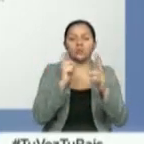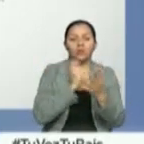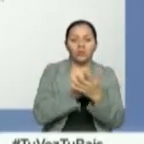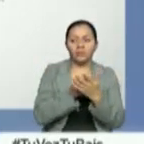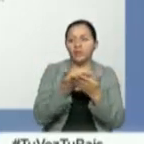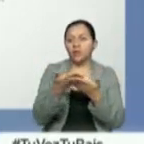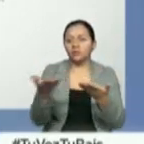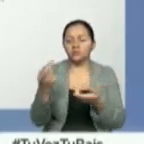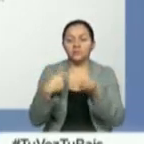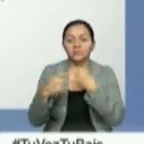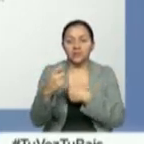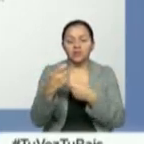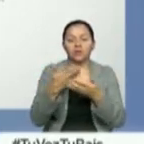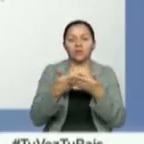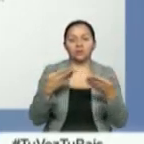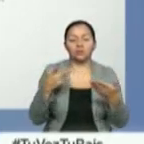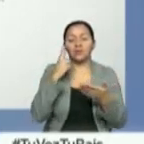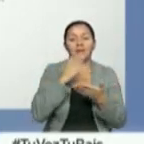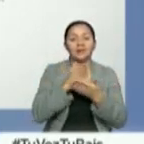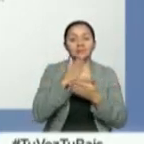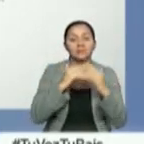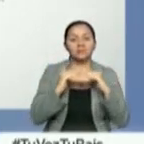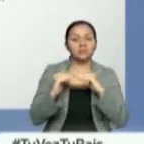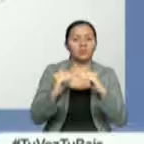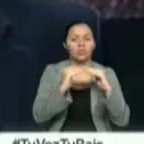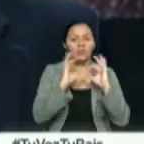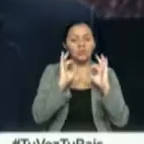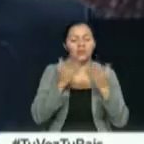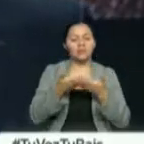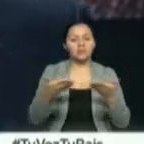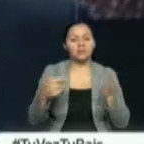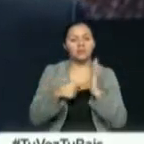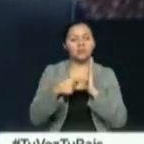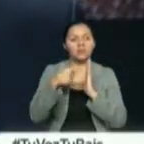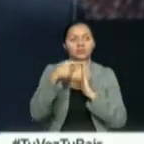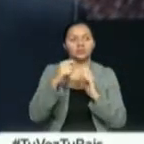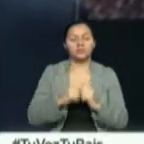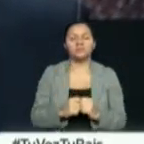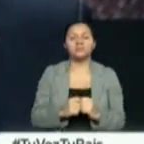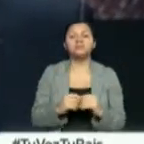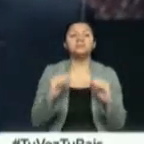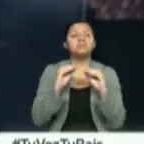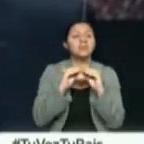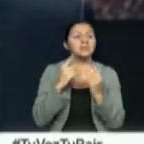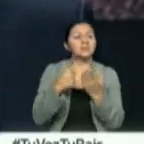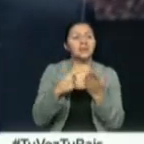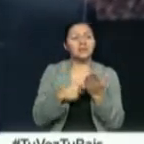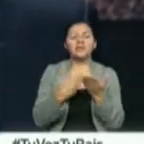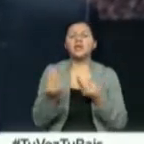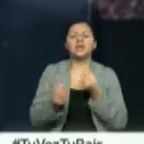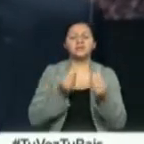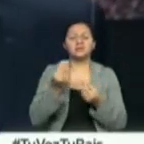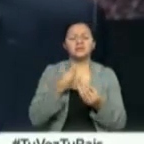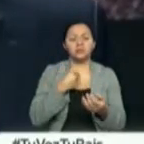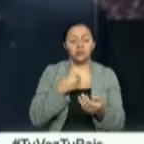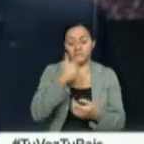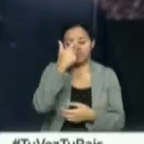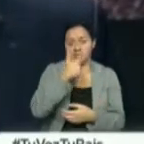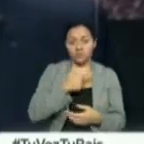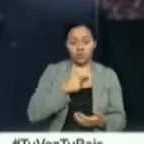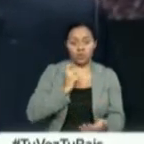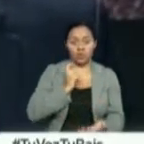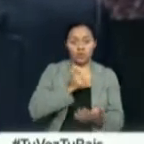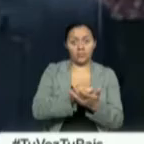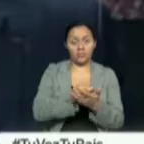y lograr un acceso equitativo a los bienes inmuebles también analicemos al comprador qué es lo que está pasando con el comprador ese